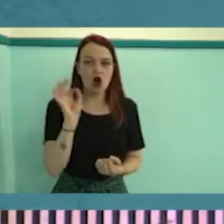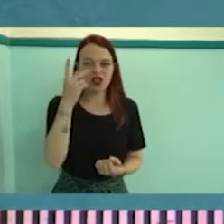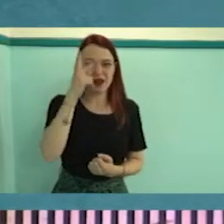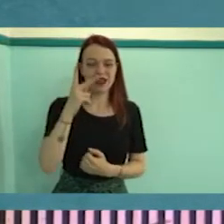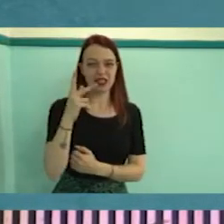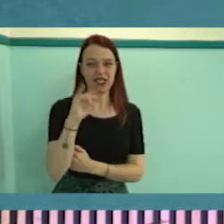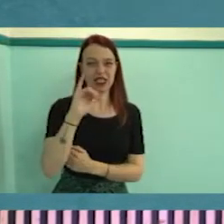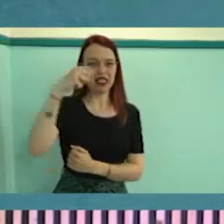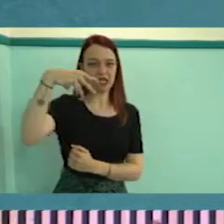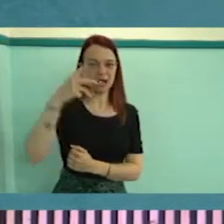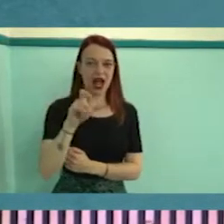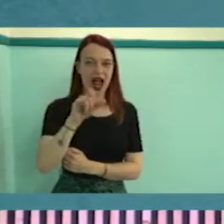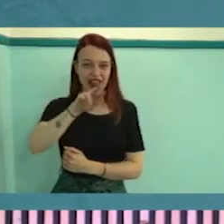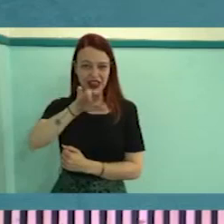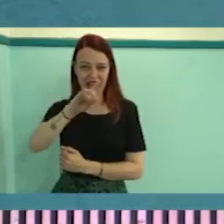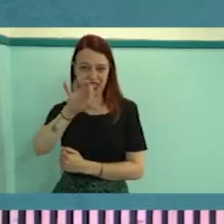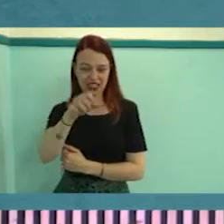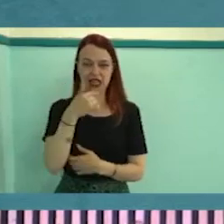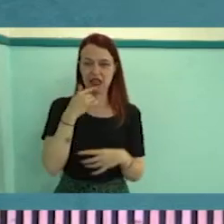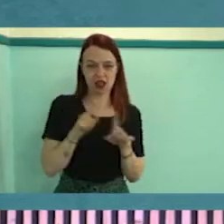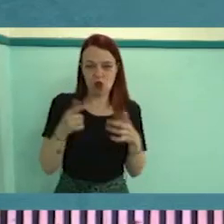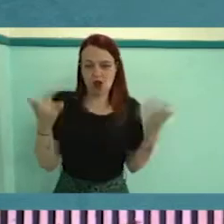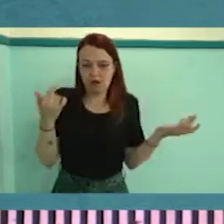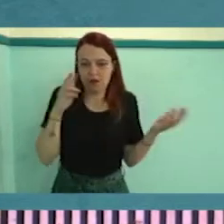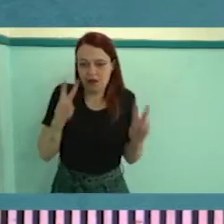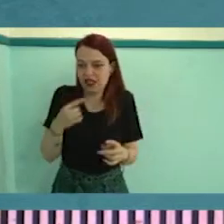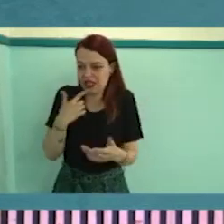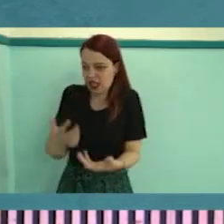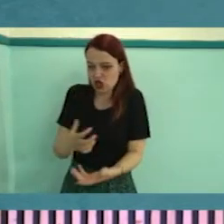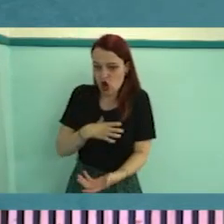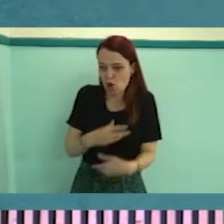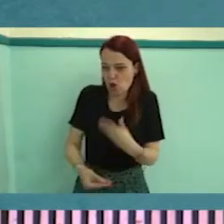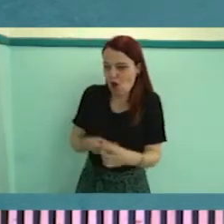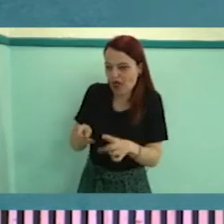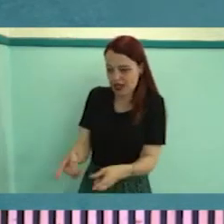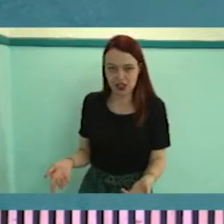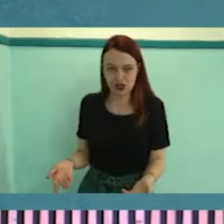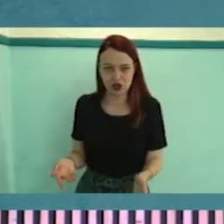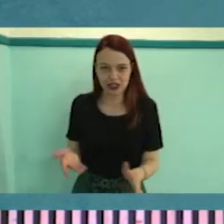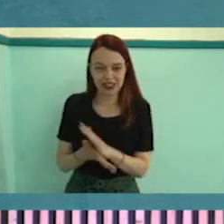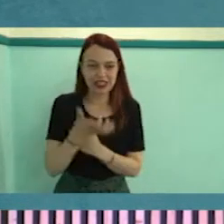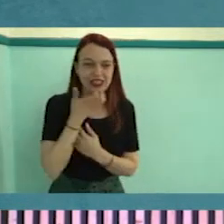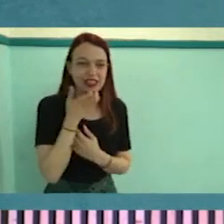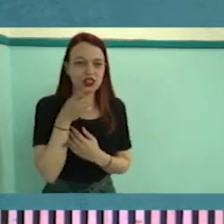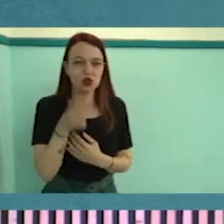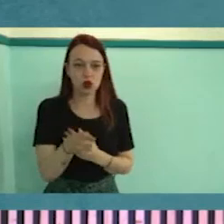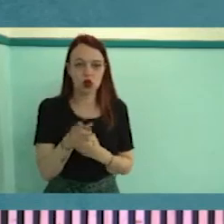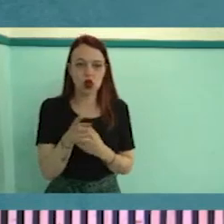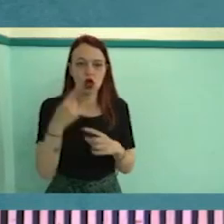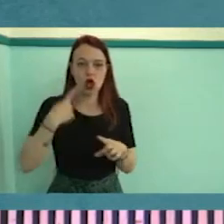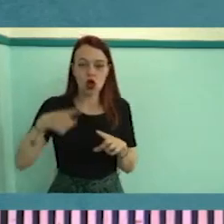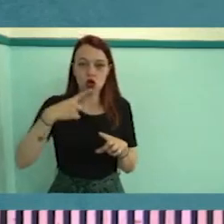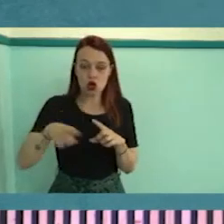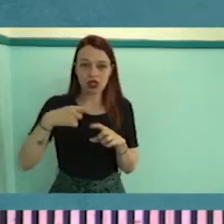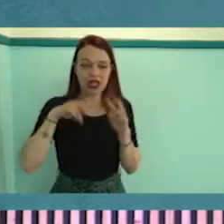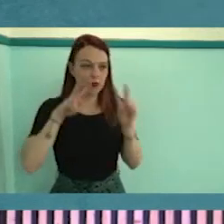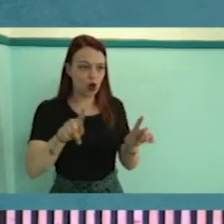explotarlo todo ahí tú dices Bueno pues ya está ya me rindo porque Ah ya Sí que no puedo Entonces al final si tú vas viendo que todo lo que te van lanzando son cuerpos tan